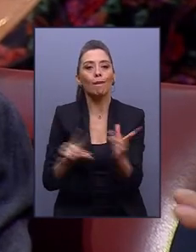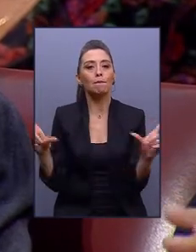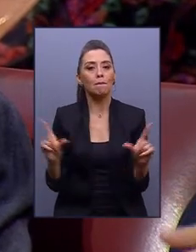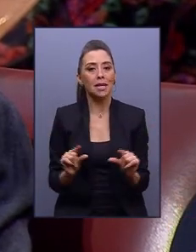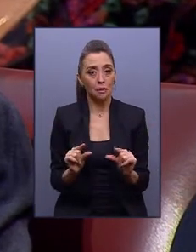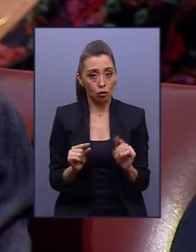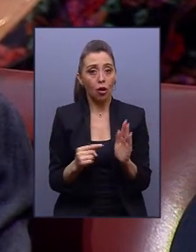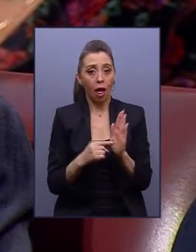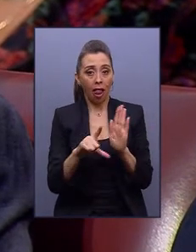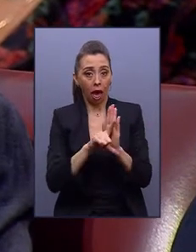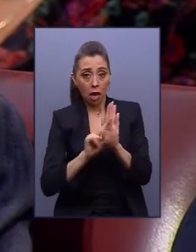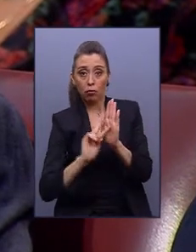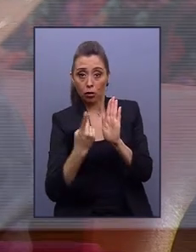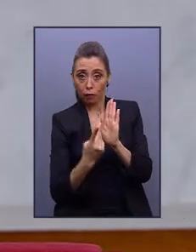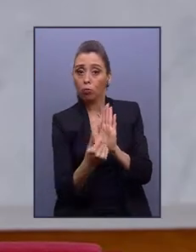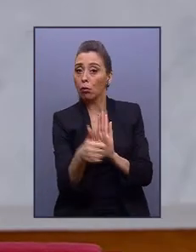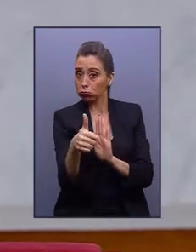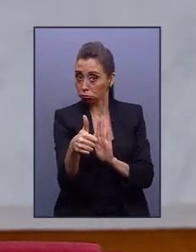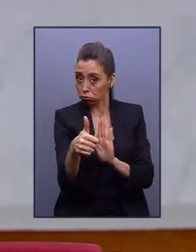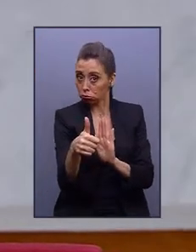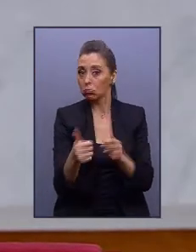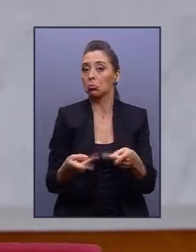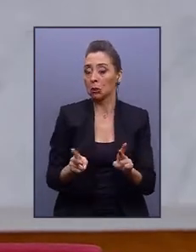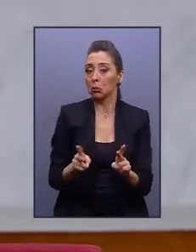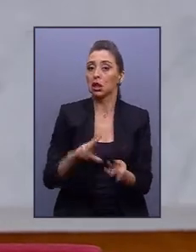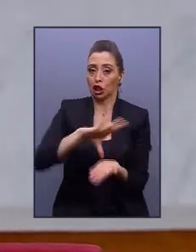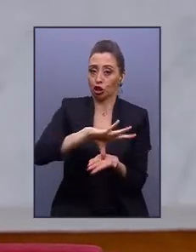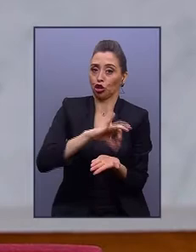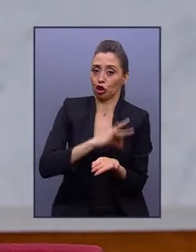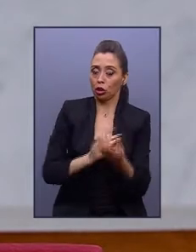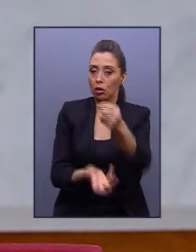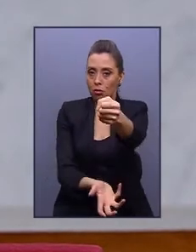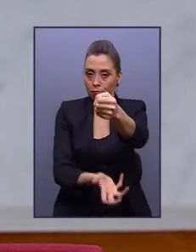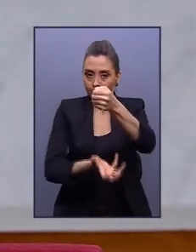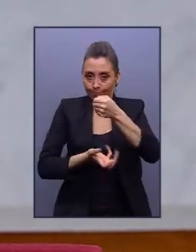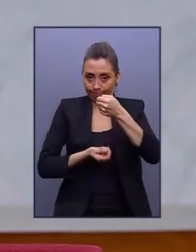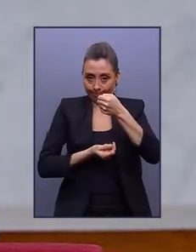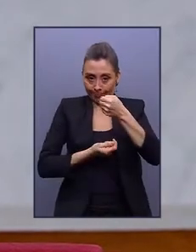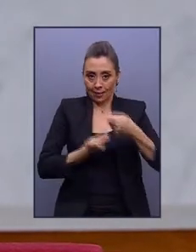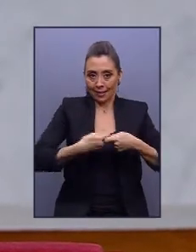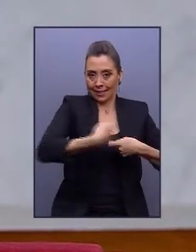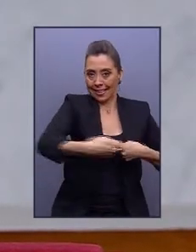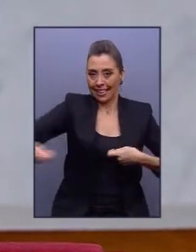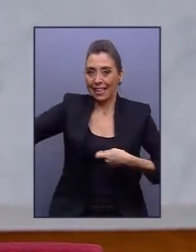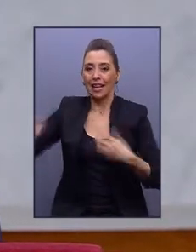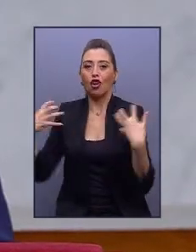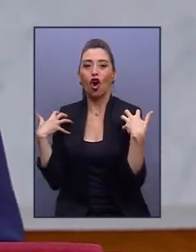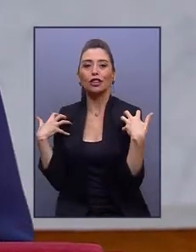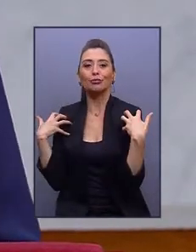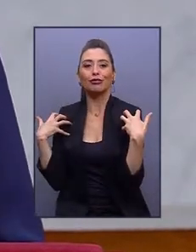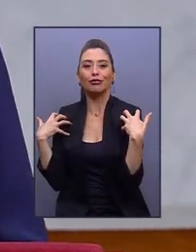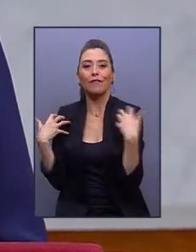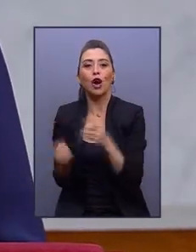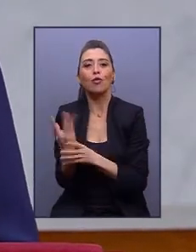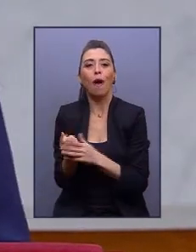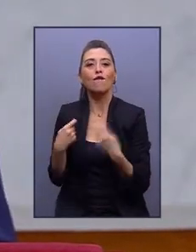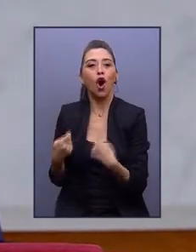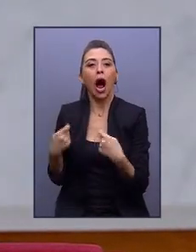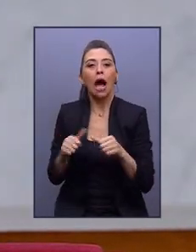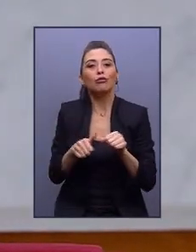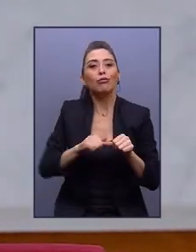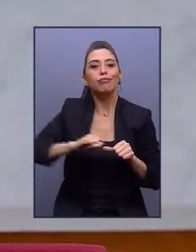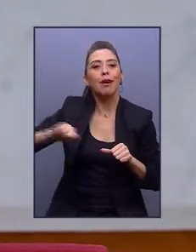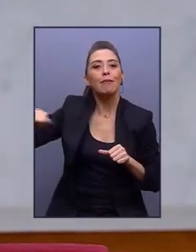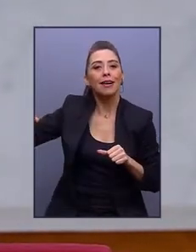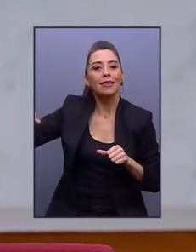una reforma que ha sido eficaz porque ha permitido que el país cuente con recursos para financiar responsablemente nuevos gastos